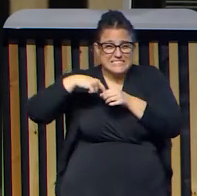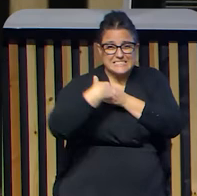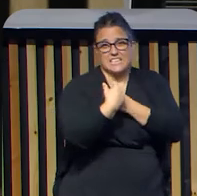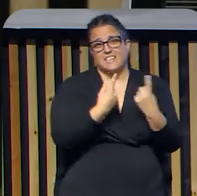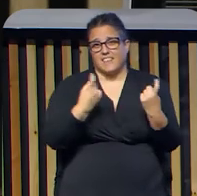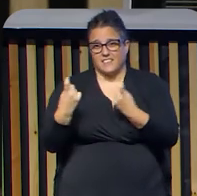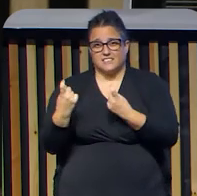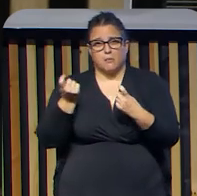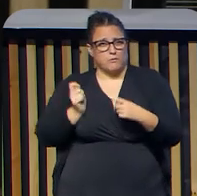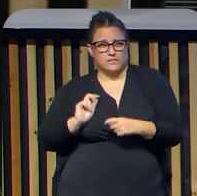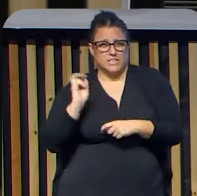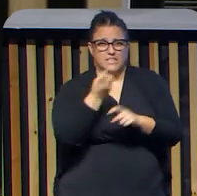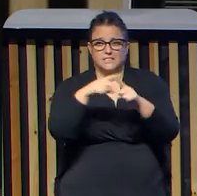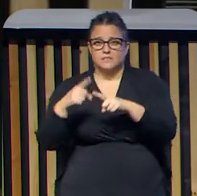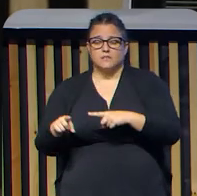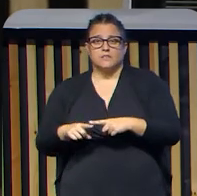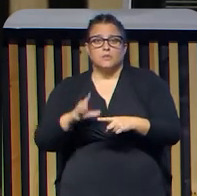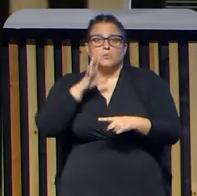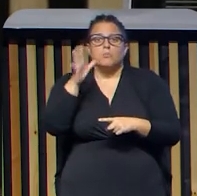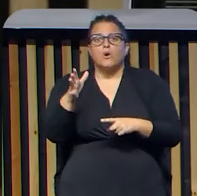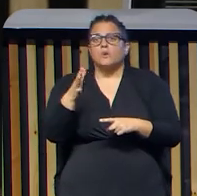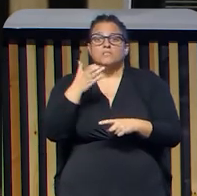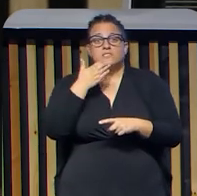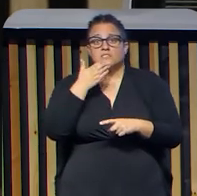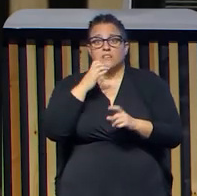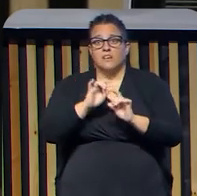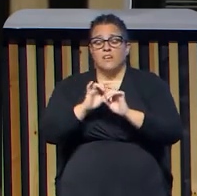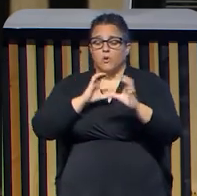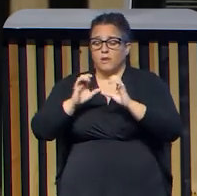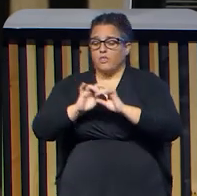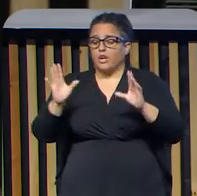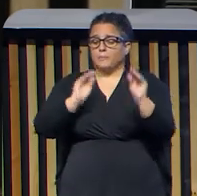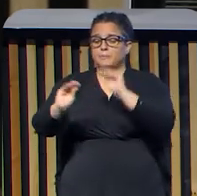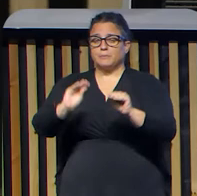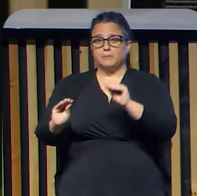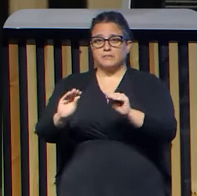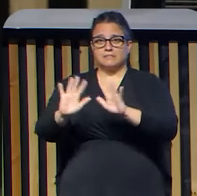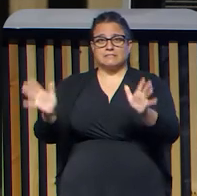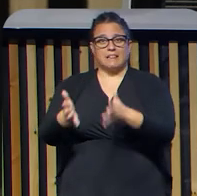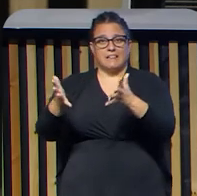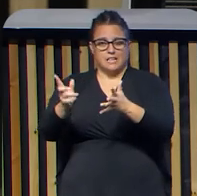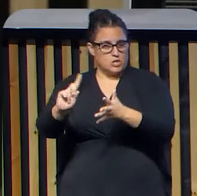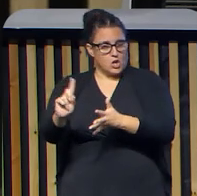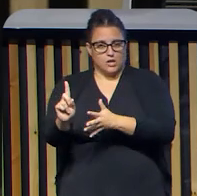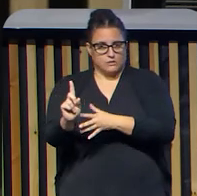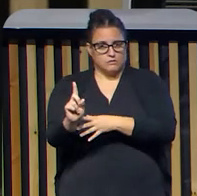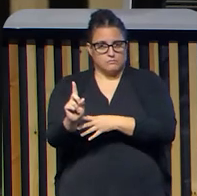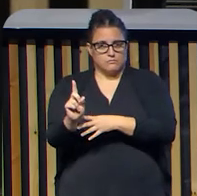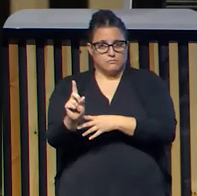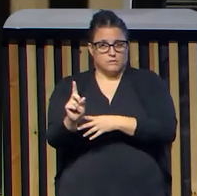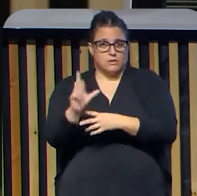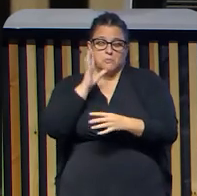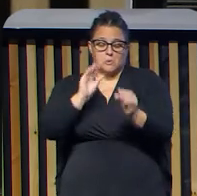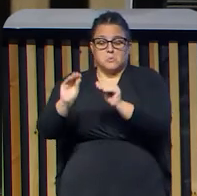la gente en general con el maquillaje está más mona no pero no es una transformación para la transformación necesitamos equipos